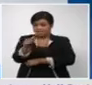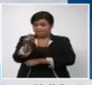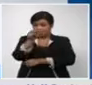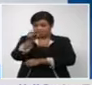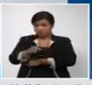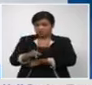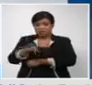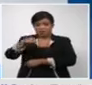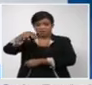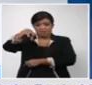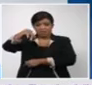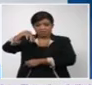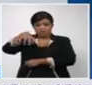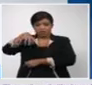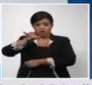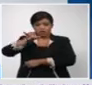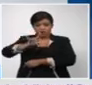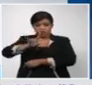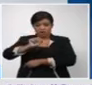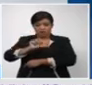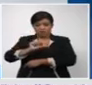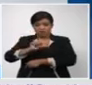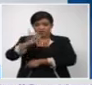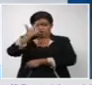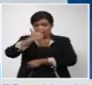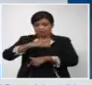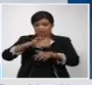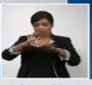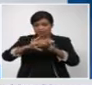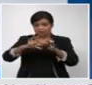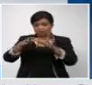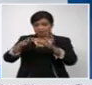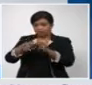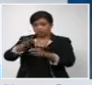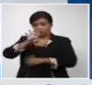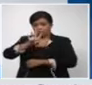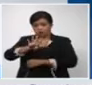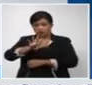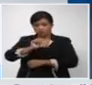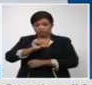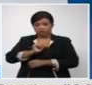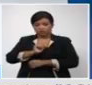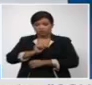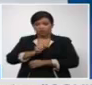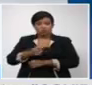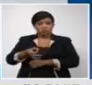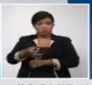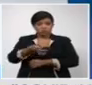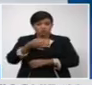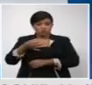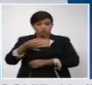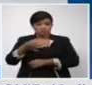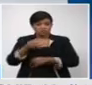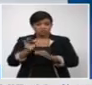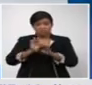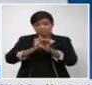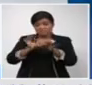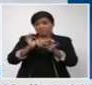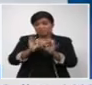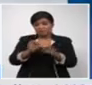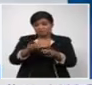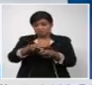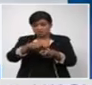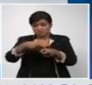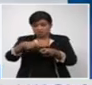del Río con 9, Artemisa con 4 y el municipio especial Isla